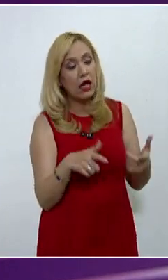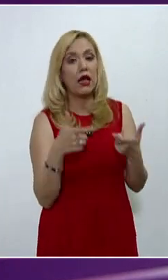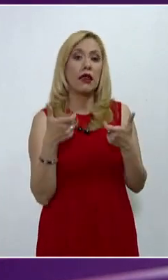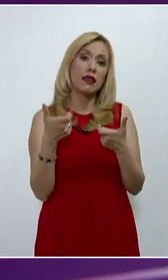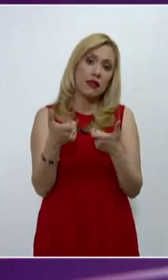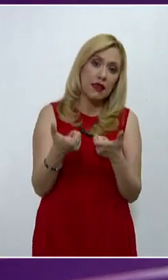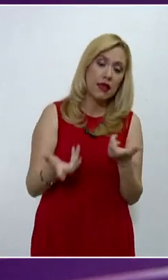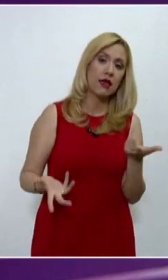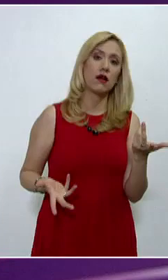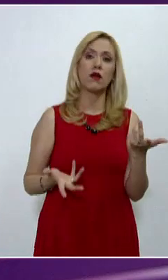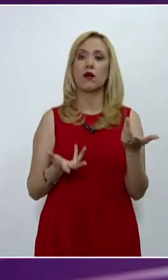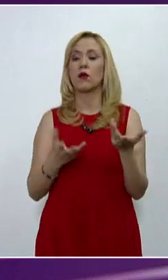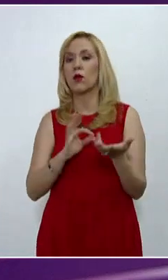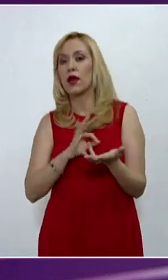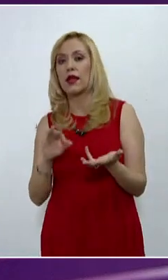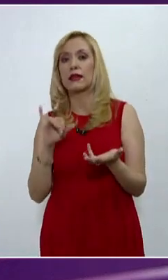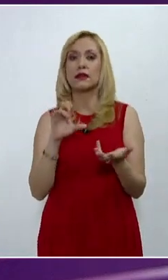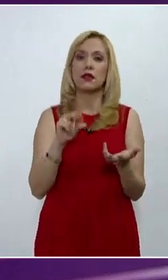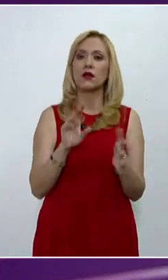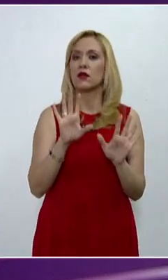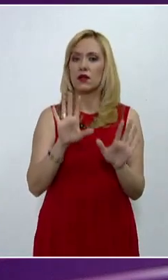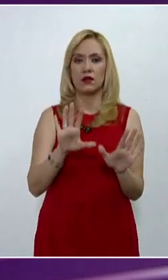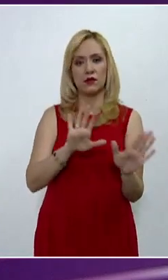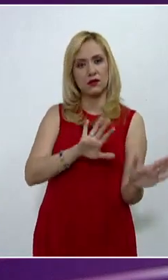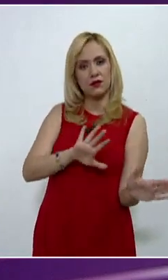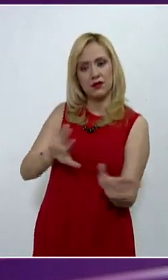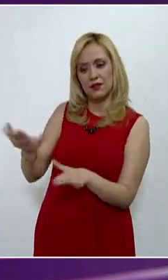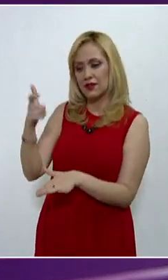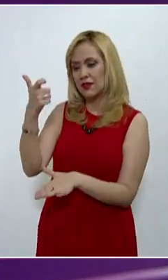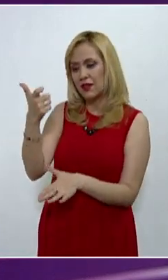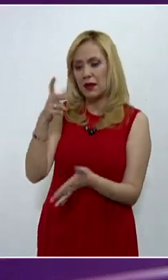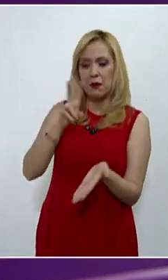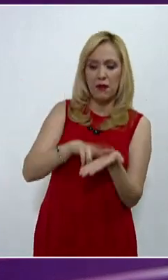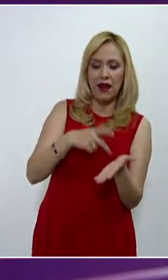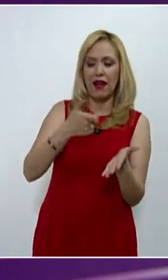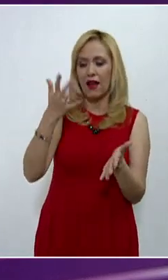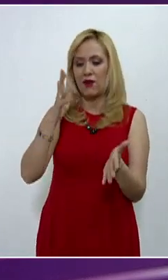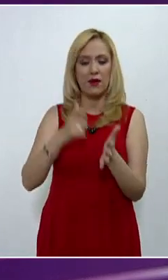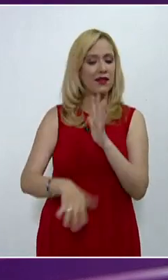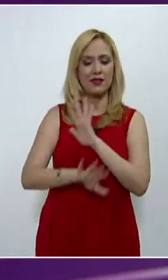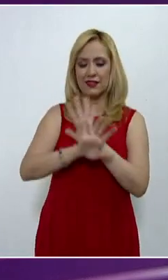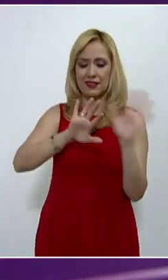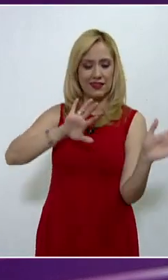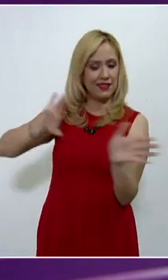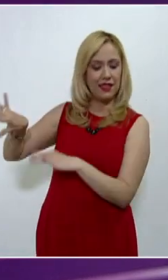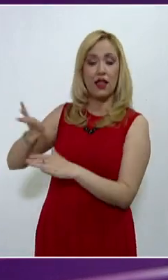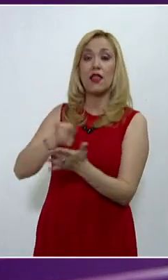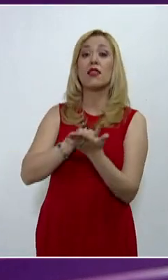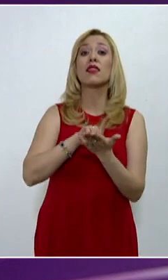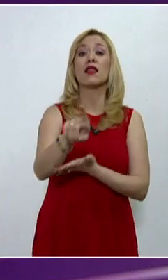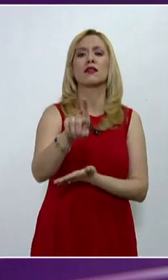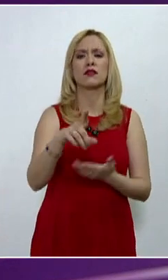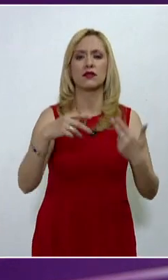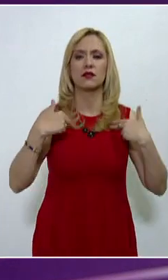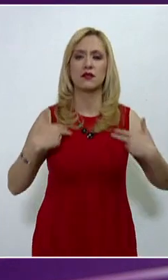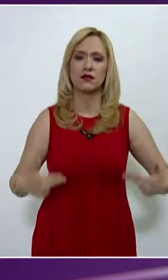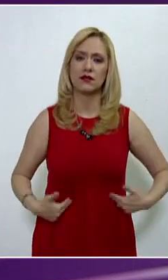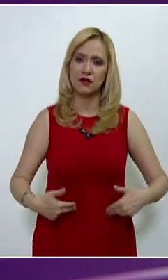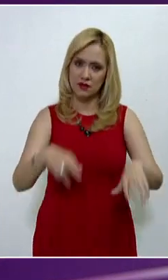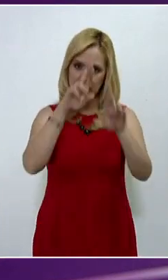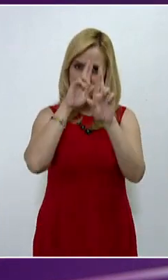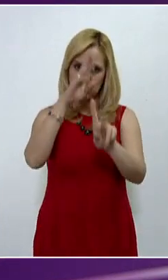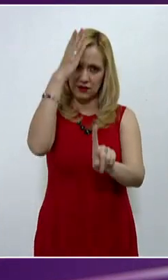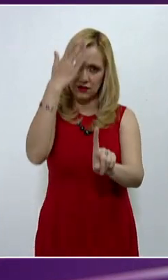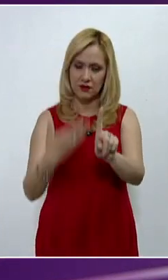económico que esto puede tener. Me parece importante tenerlo en consideración, pero me parece que no debe ser un argumento definitorio.